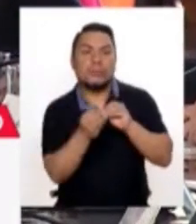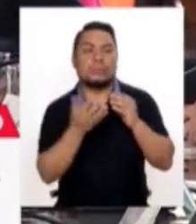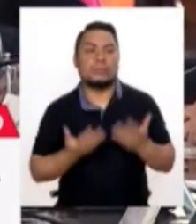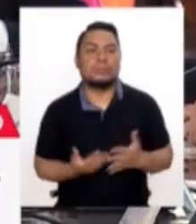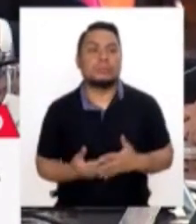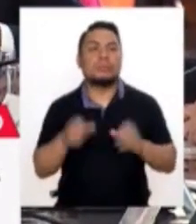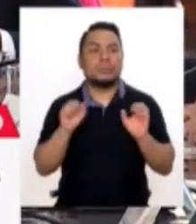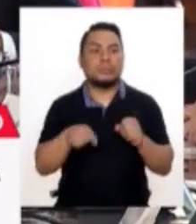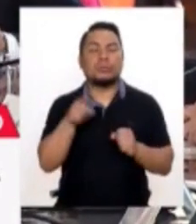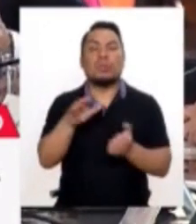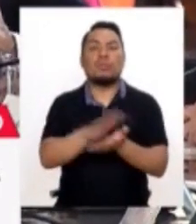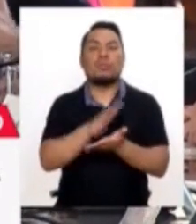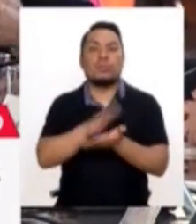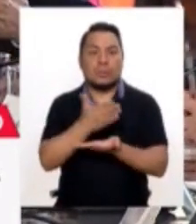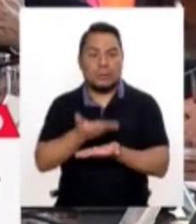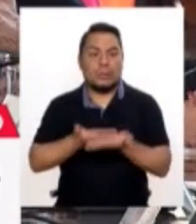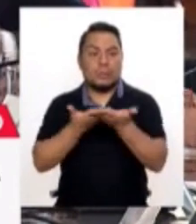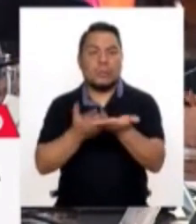adicionales y